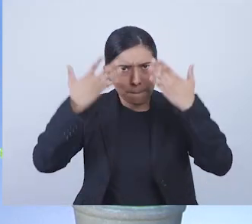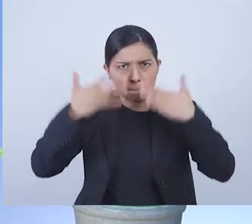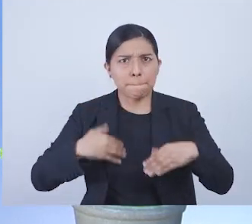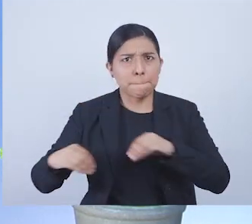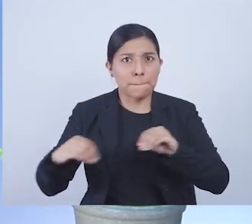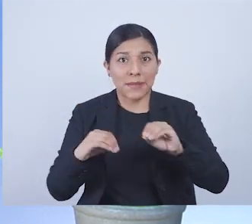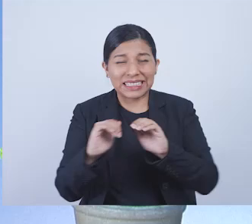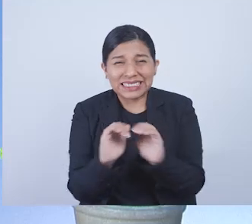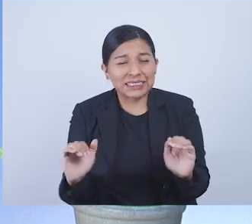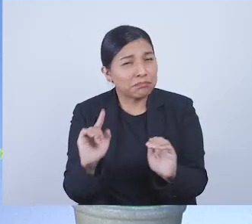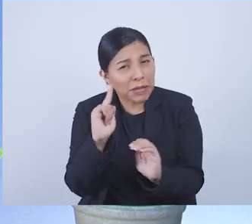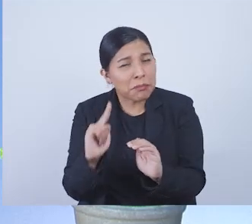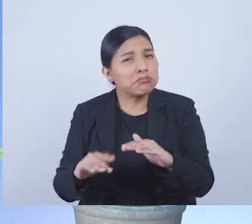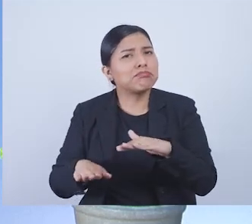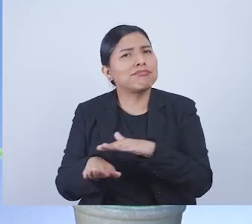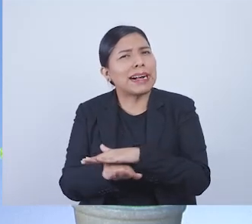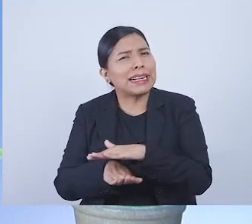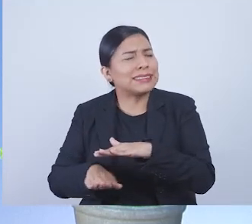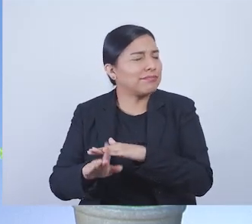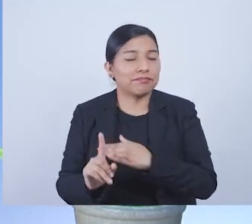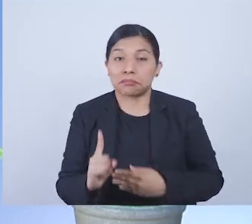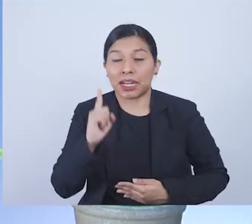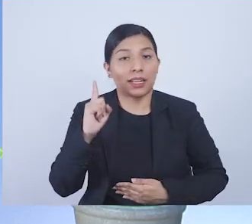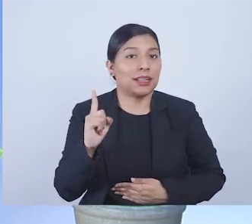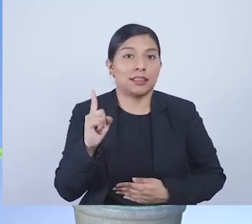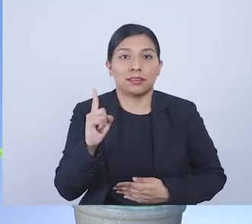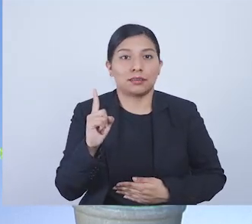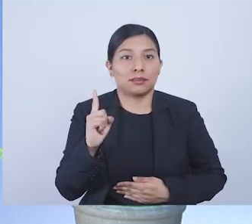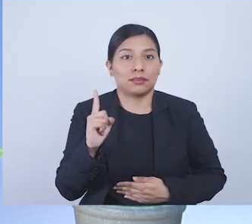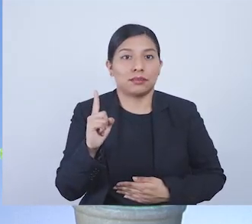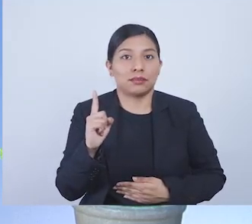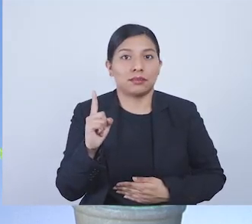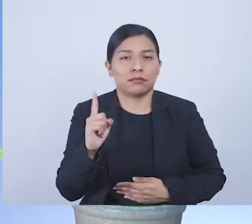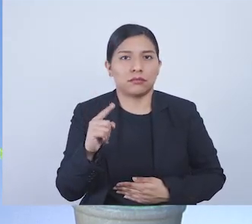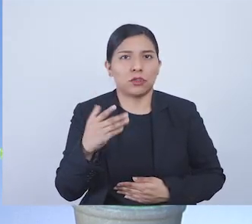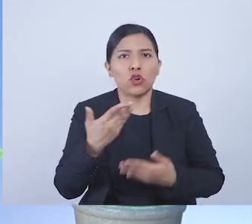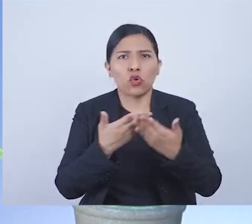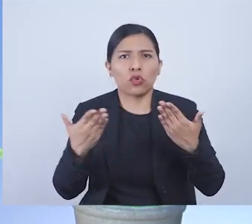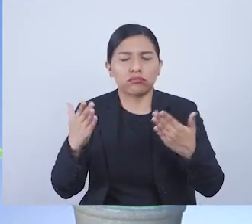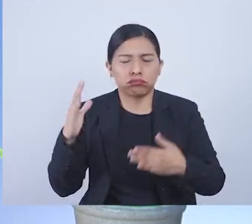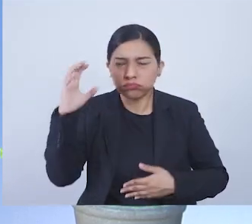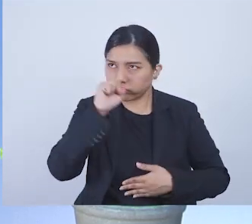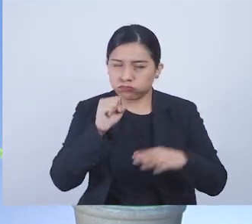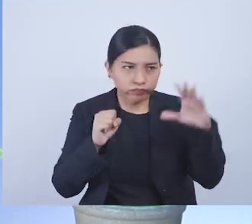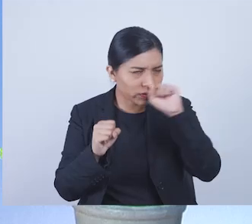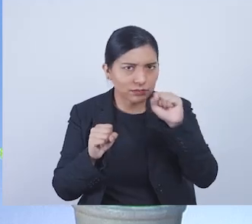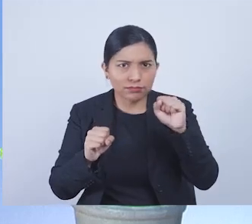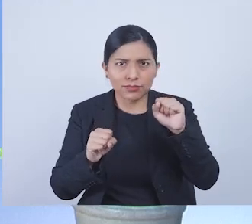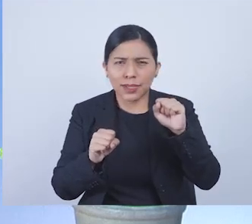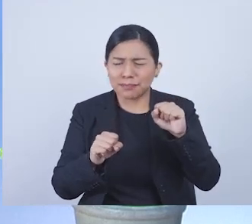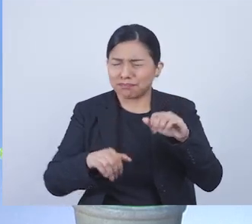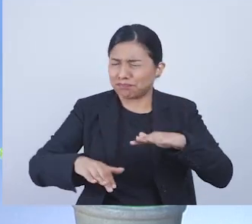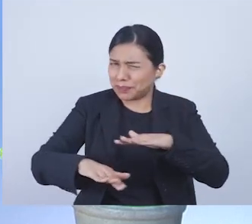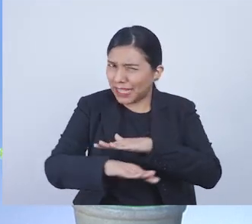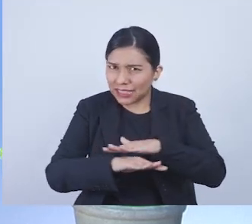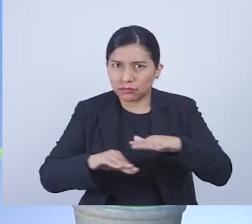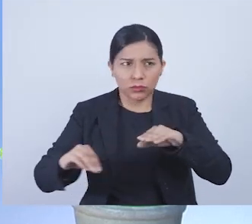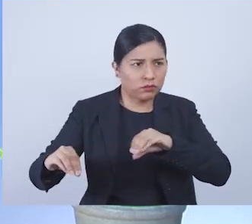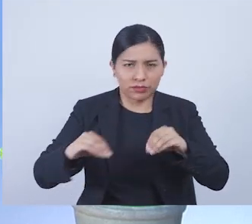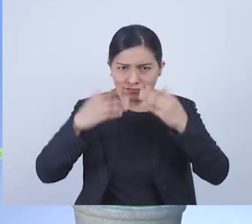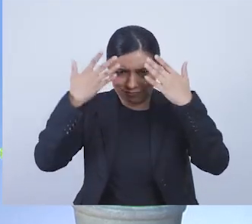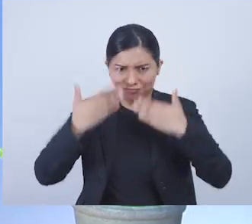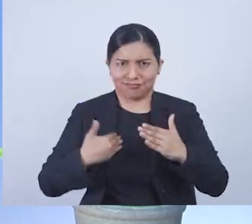los movimientos básicos, desde los movimientos reflejos, movimientos básicos, habilidades,